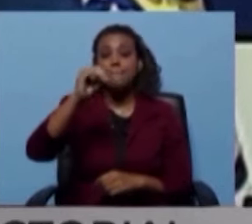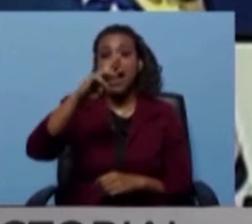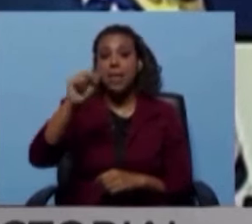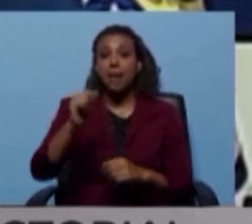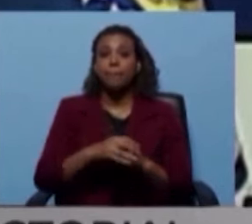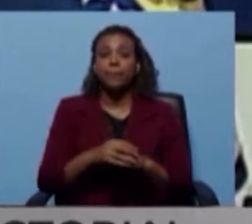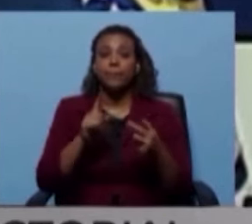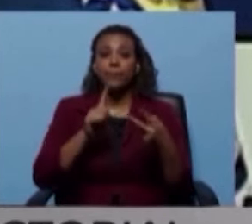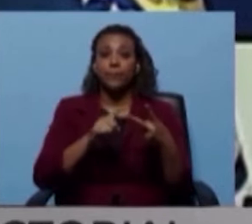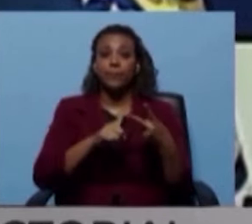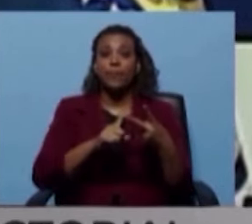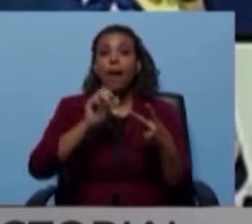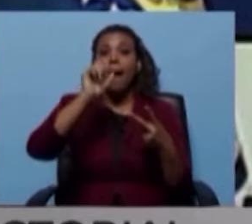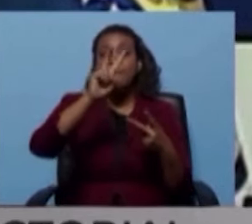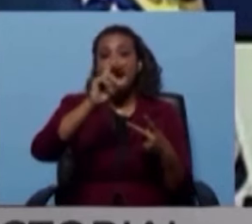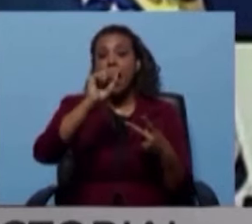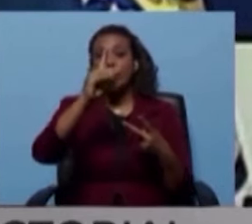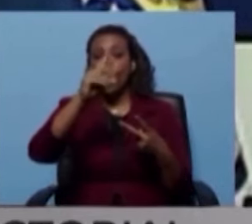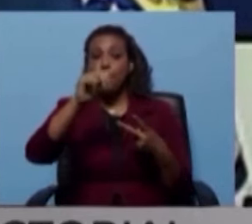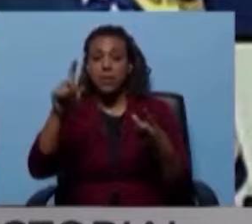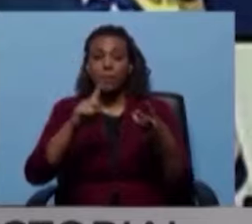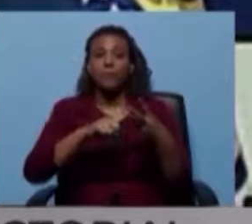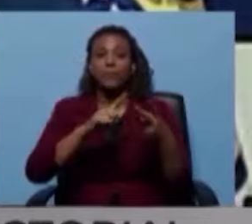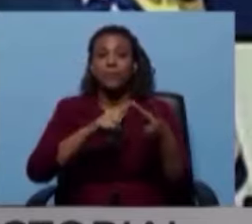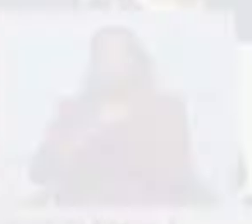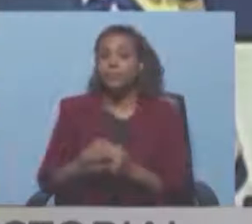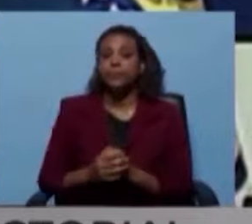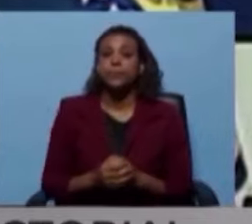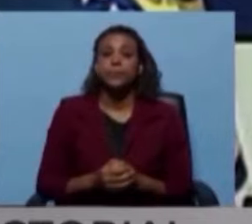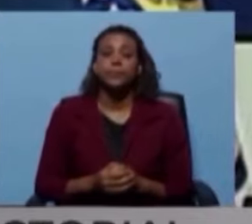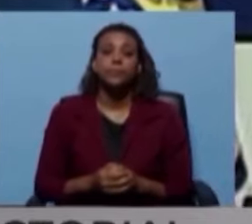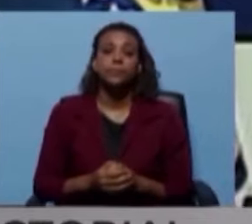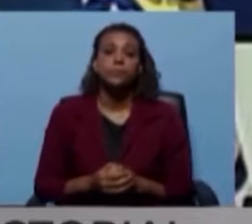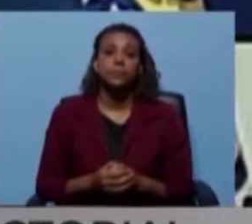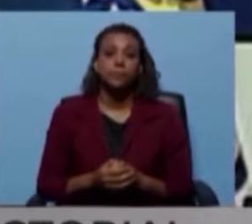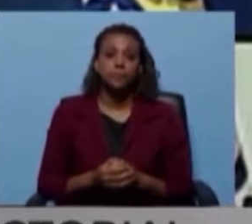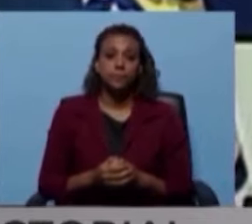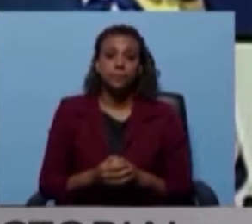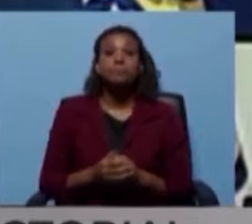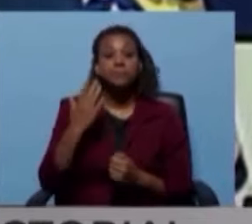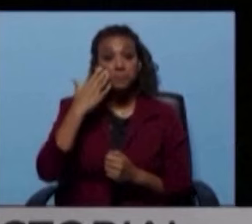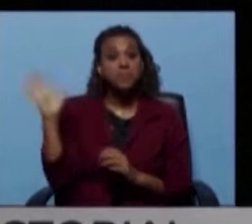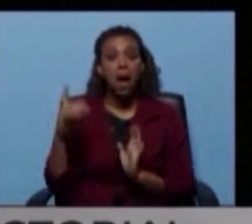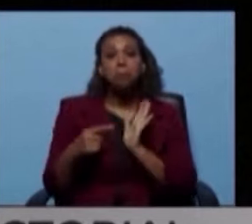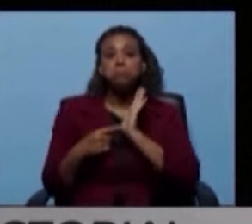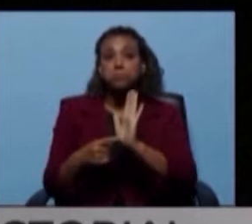basoa bovinos y Andrés Martínez adasme ahí